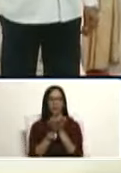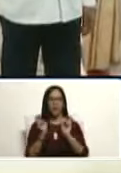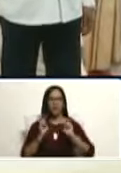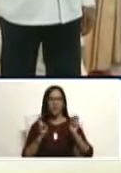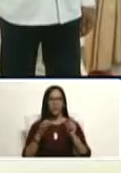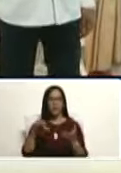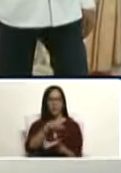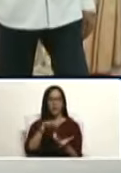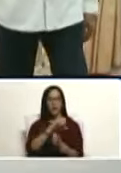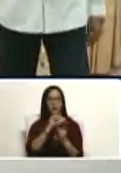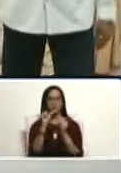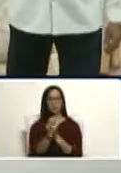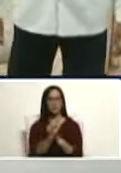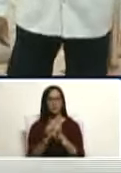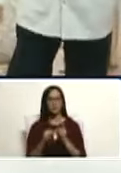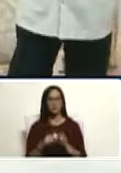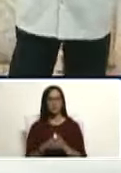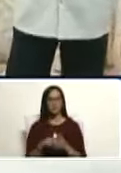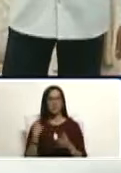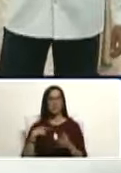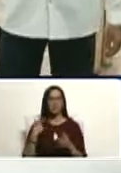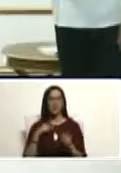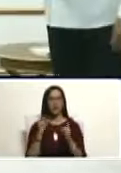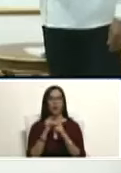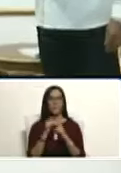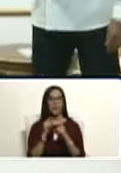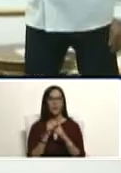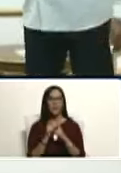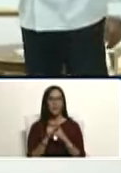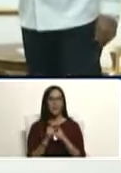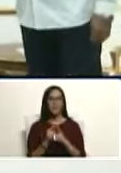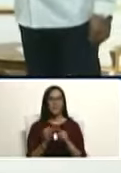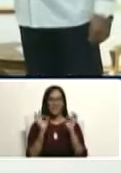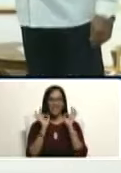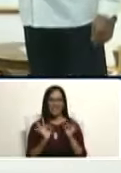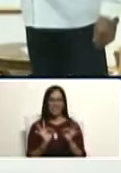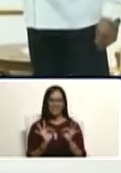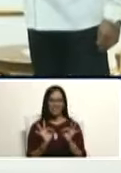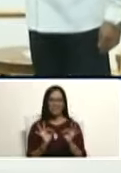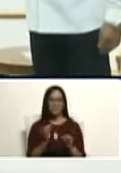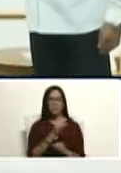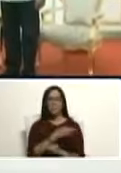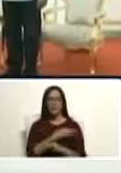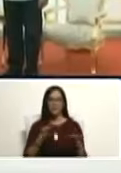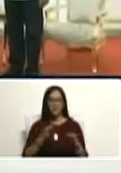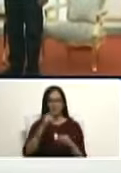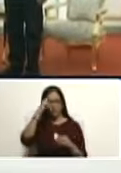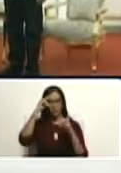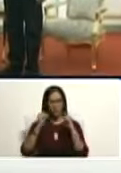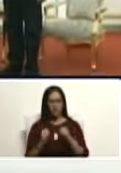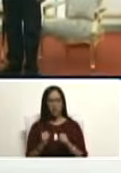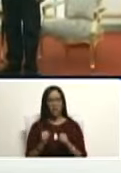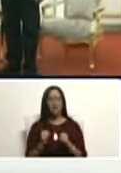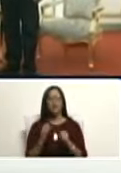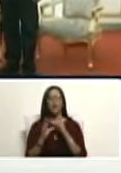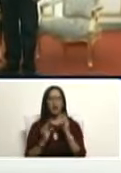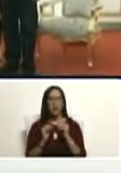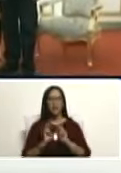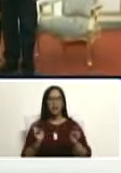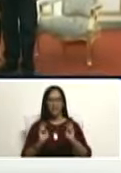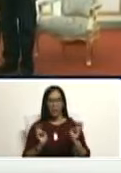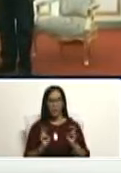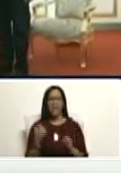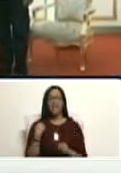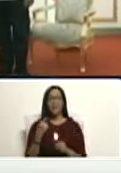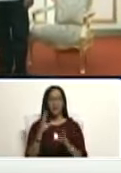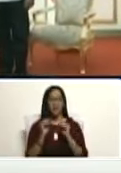climática. Tiene una palabra casi profética cuando habla sobre el tema. El primero que